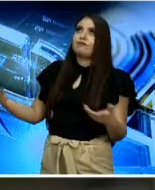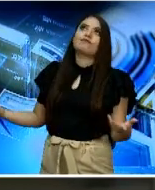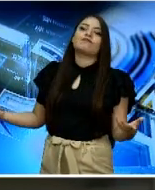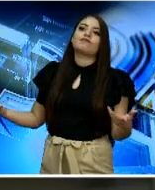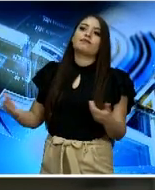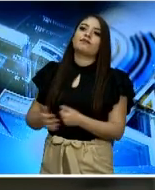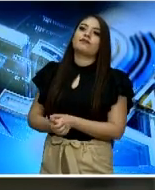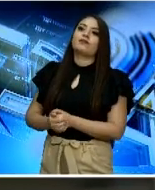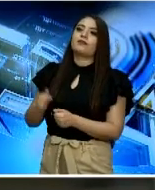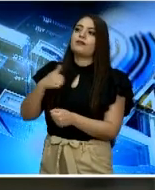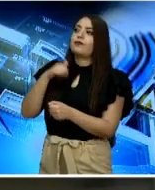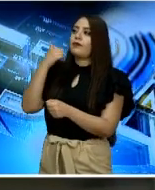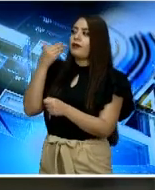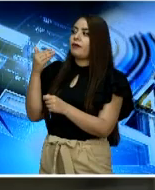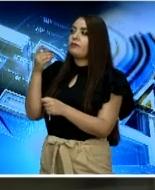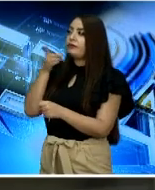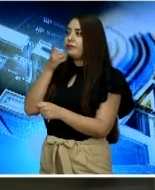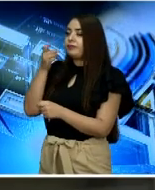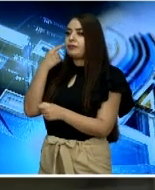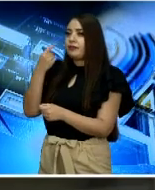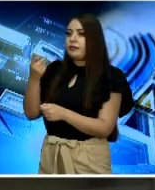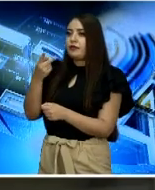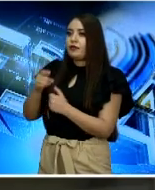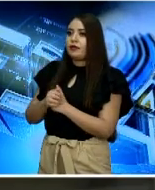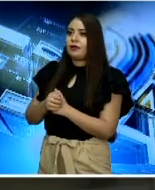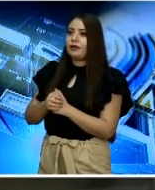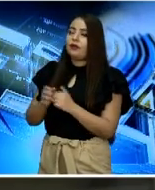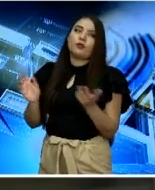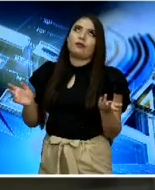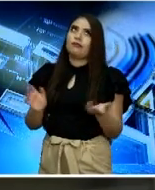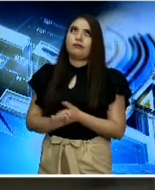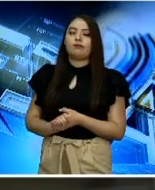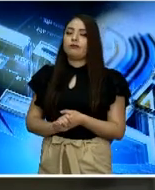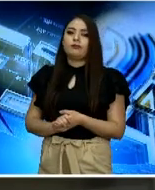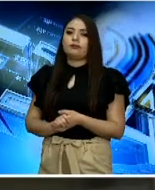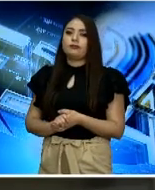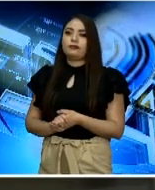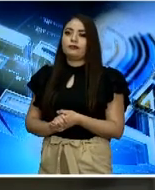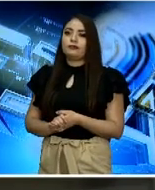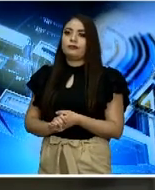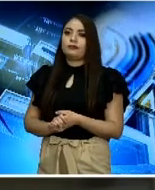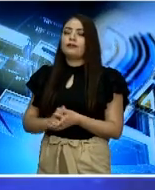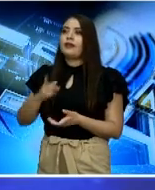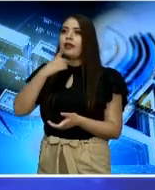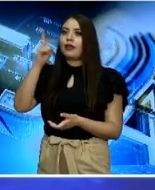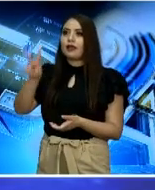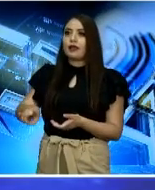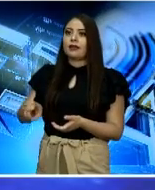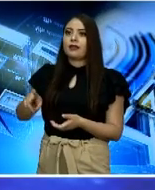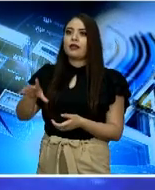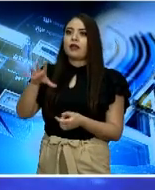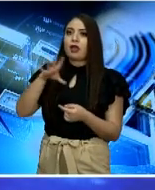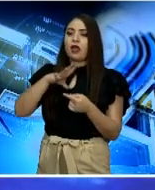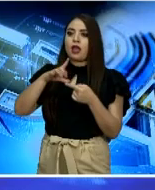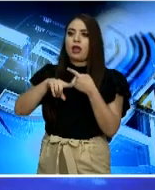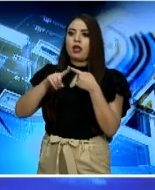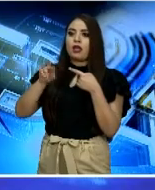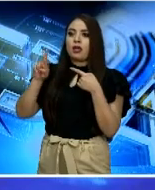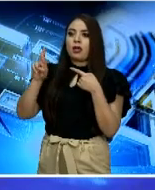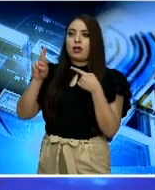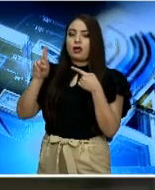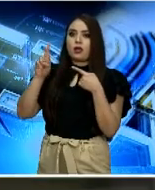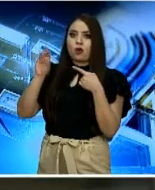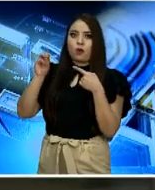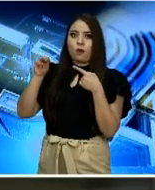objetivamente. Uh-huh. No, objetivamente no. Quiero planteártela muy realmente. ¿Existe Romeo? ¿Sí existe? Sí.